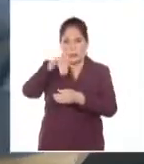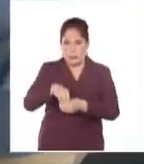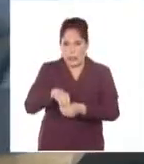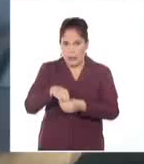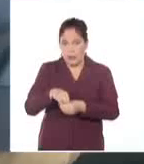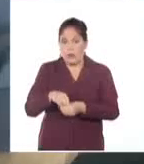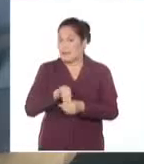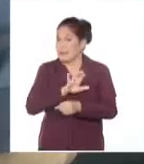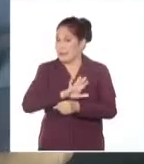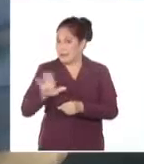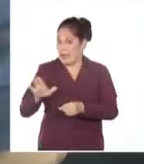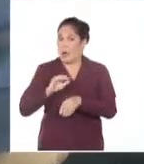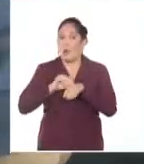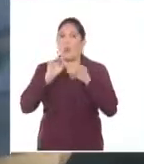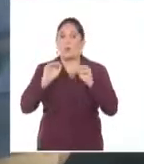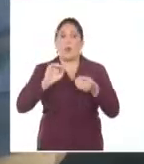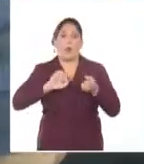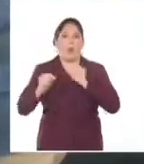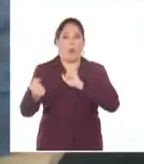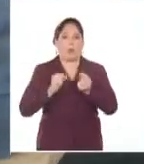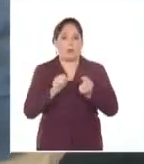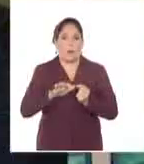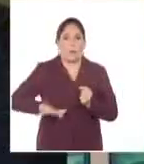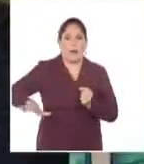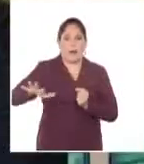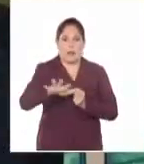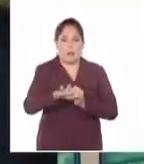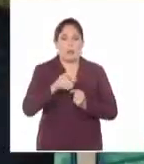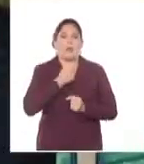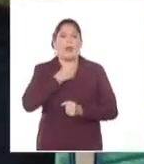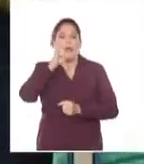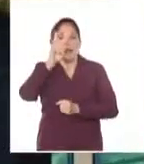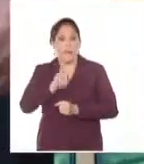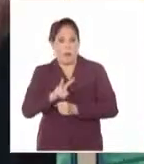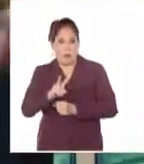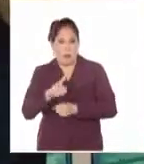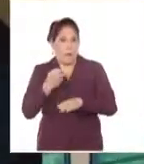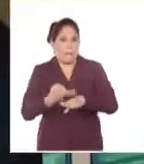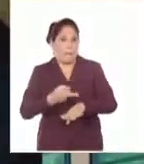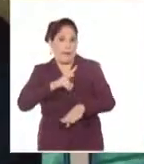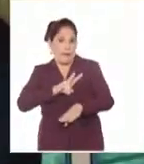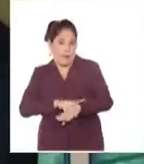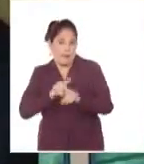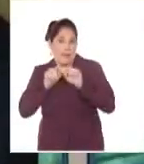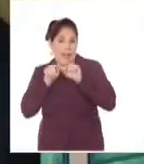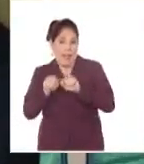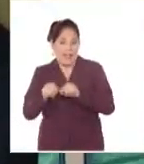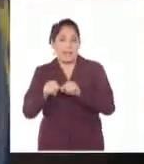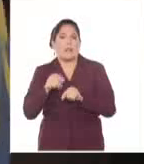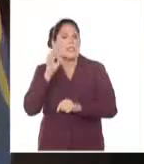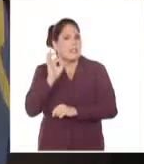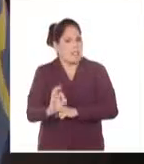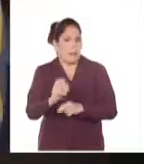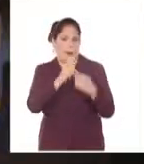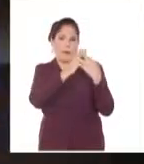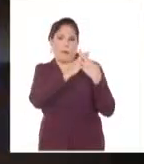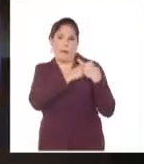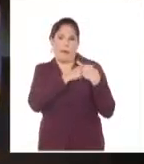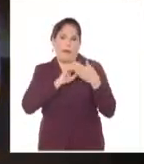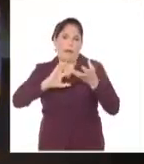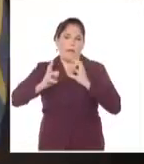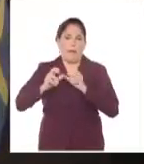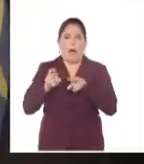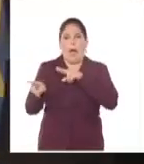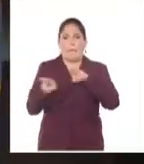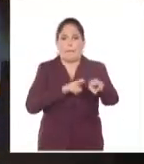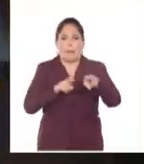hacer suyo el llamado control concurrente, una evaluación preventiva y sistemática de la que son responsables los sistemas de